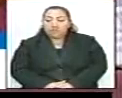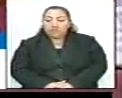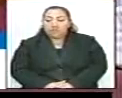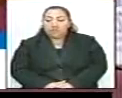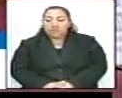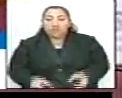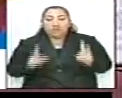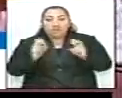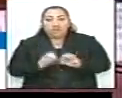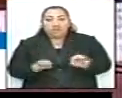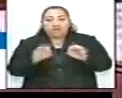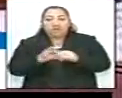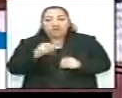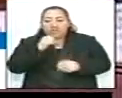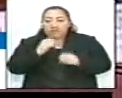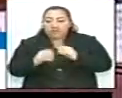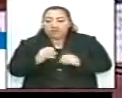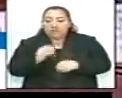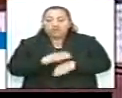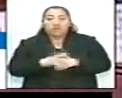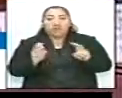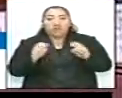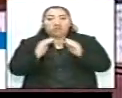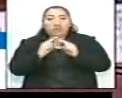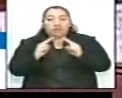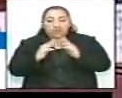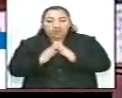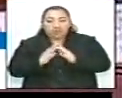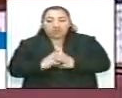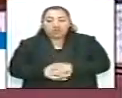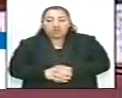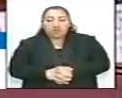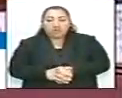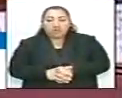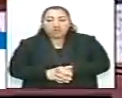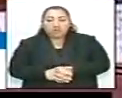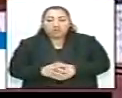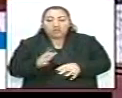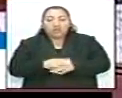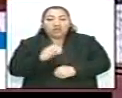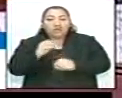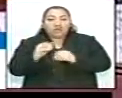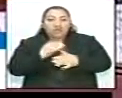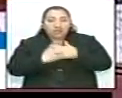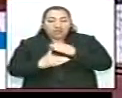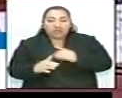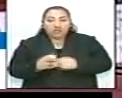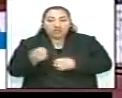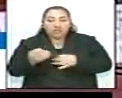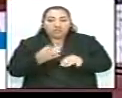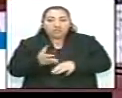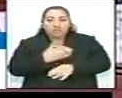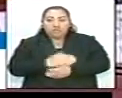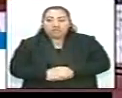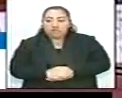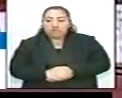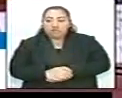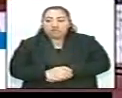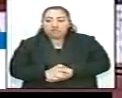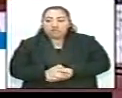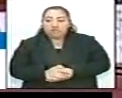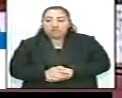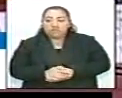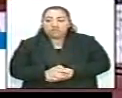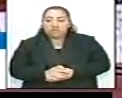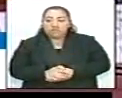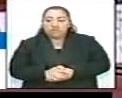importante a tratar en el tema de vivienda con respecto al tema de saneamiento, como lo manifestó el congresista